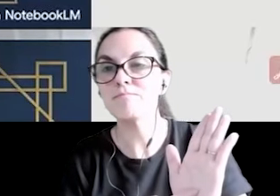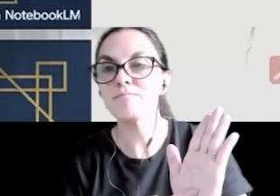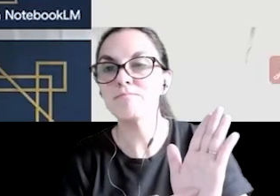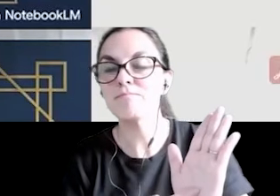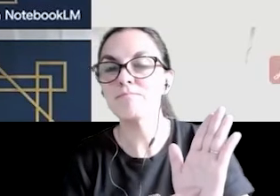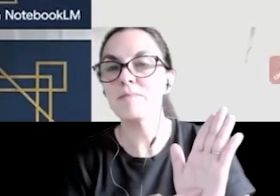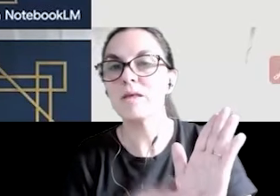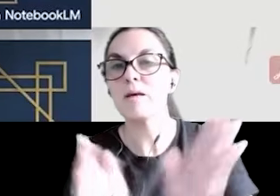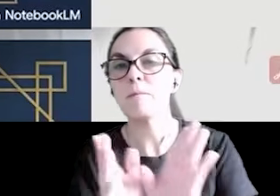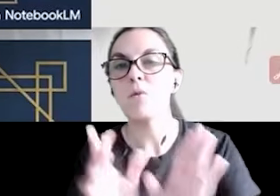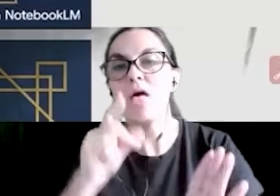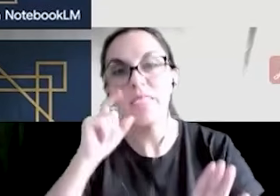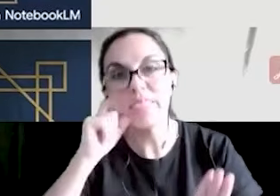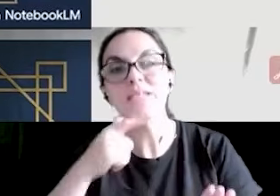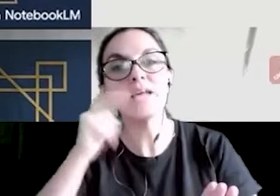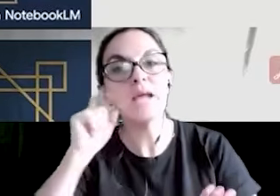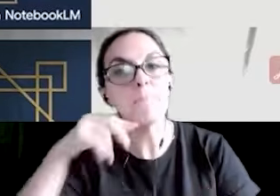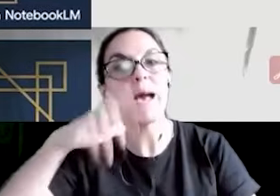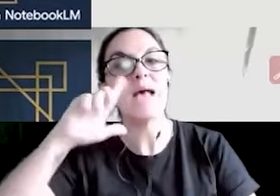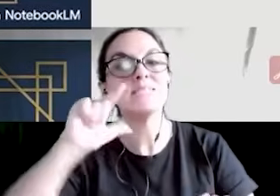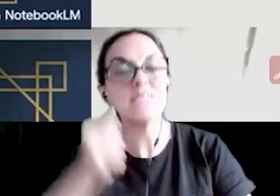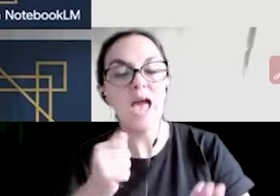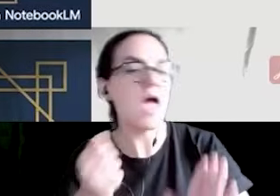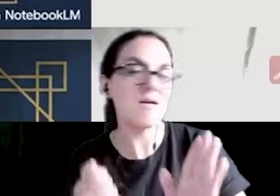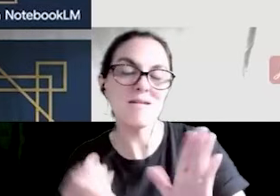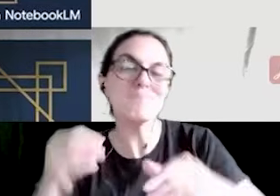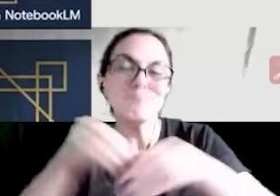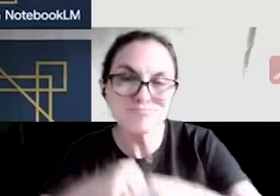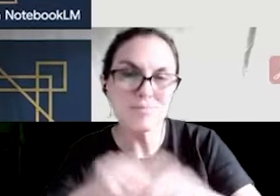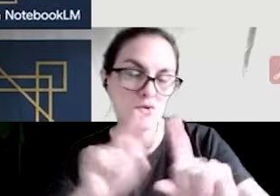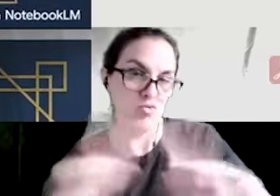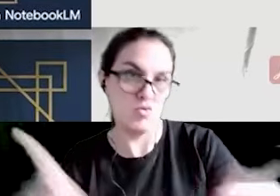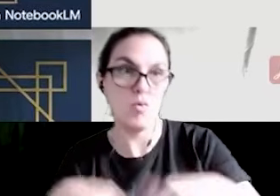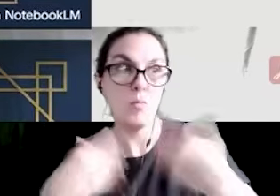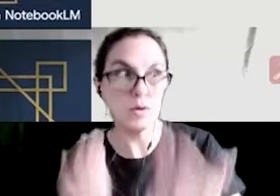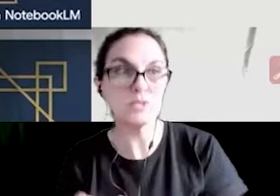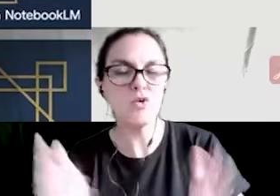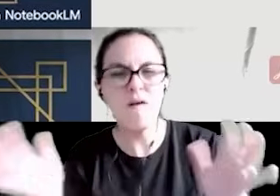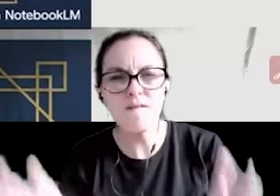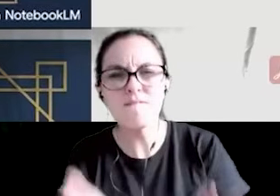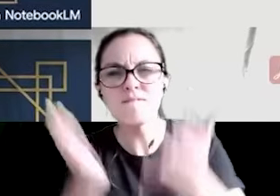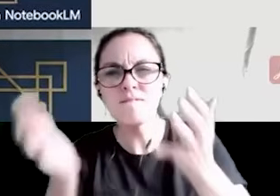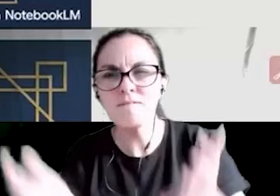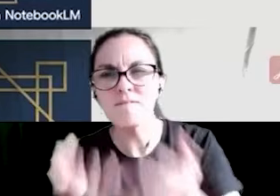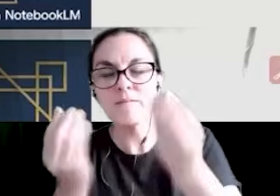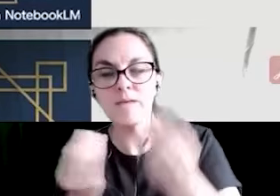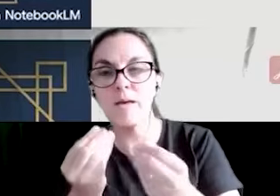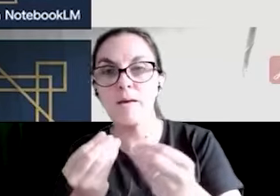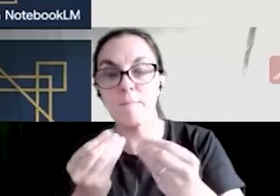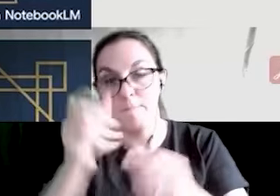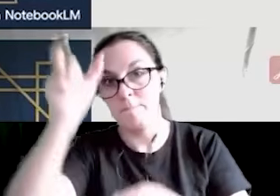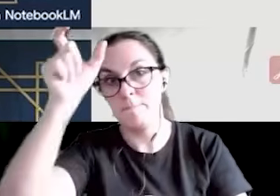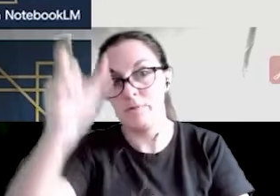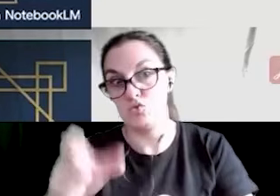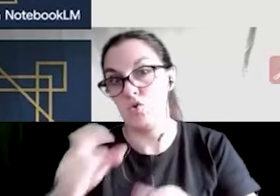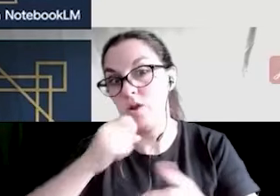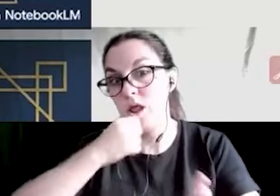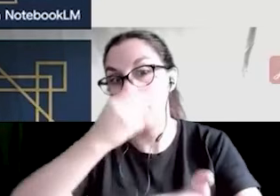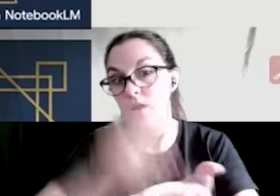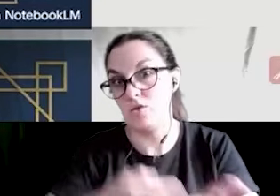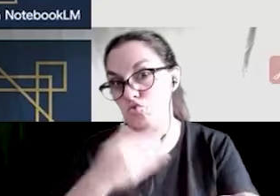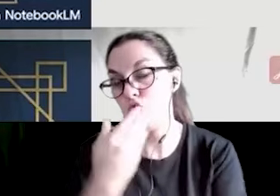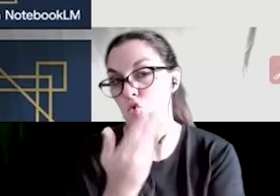significativa. Entonces también se fomenta a que el contribuyente que por algún motivo presentó una declaración jurada y